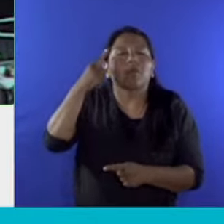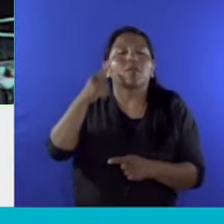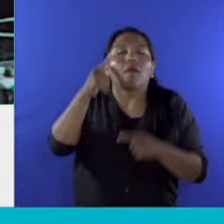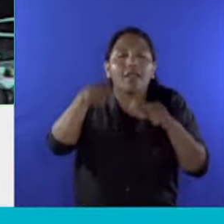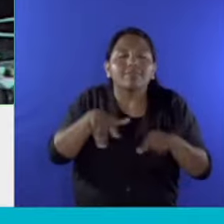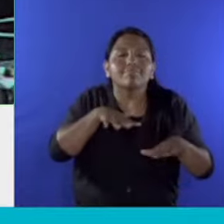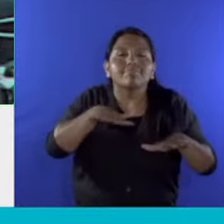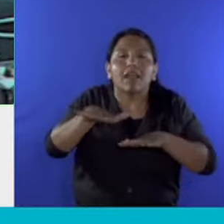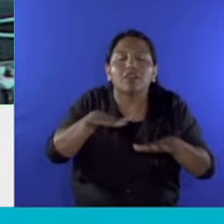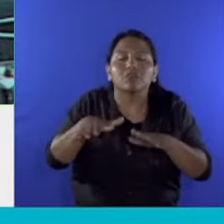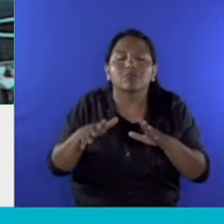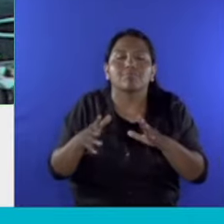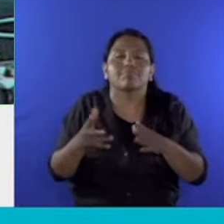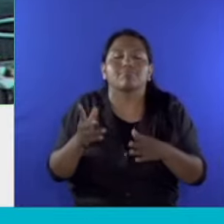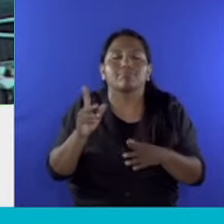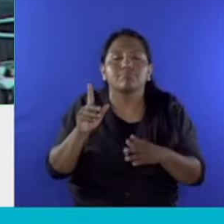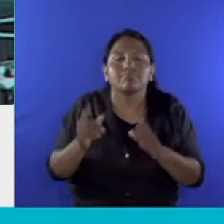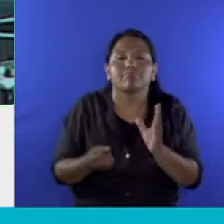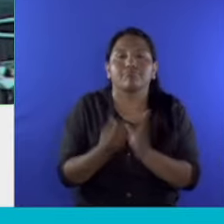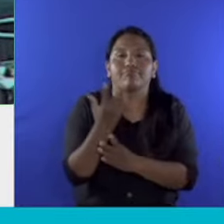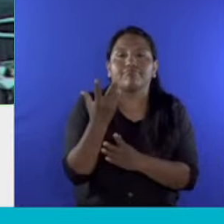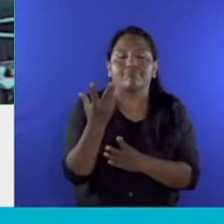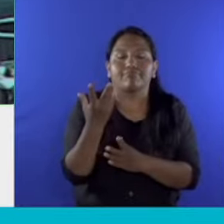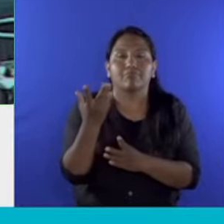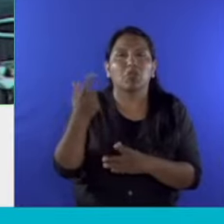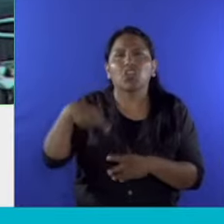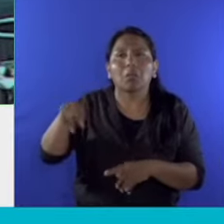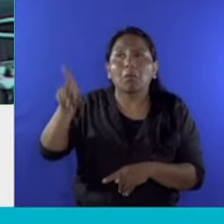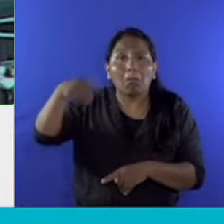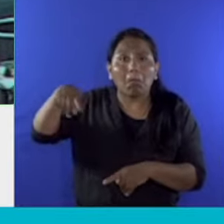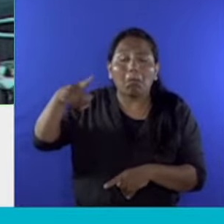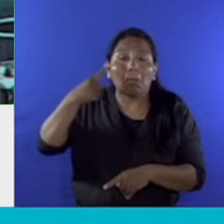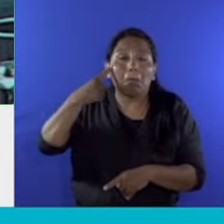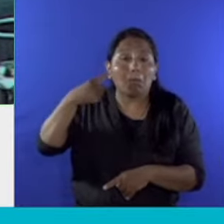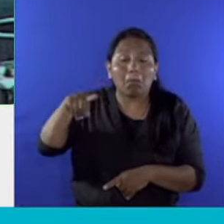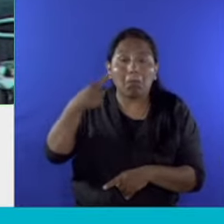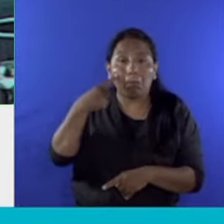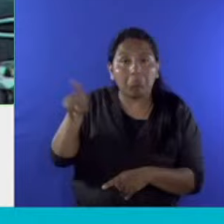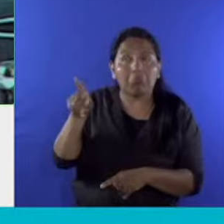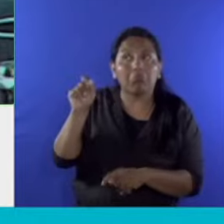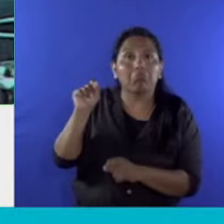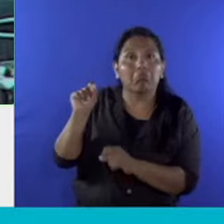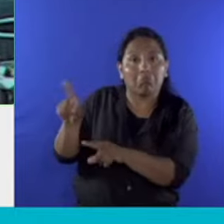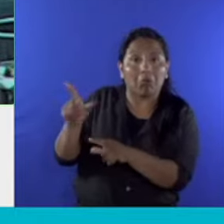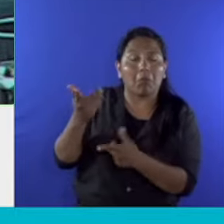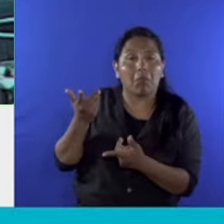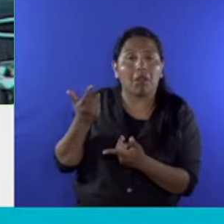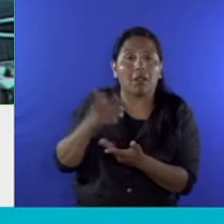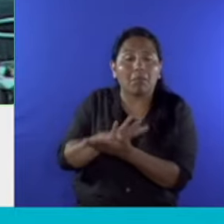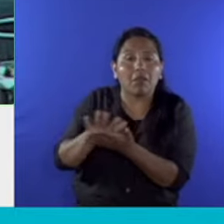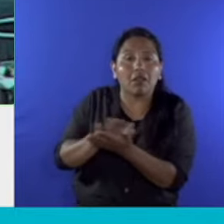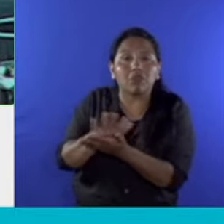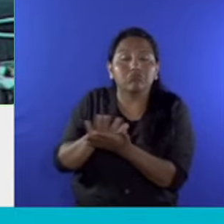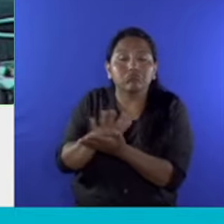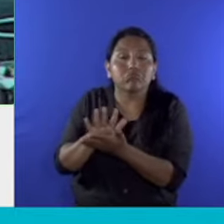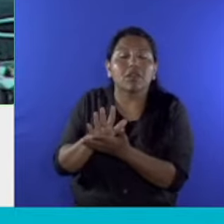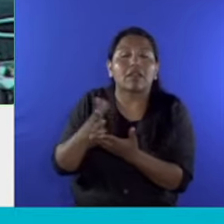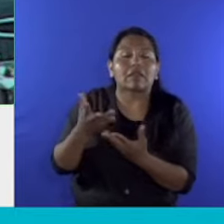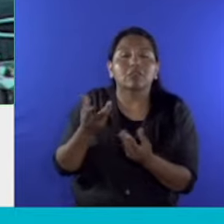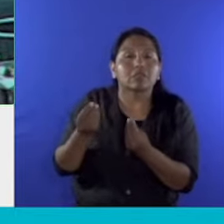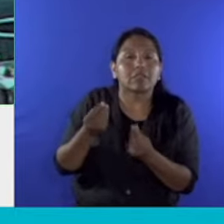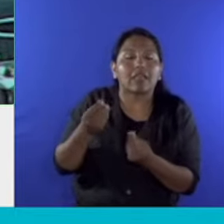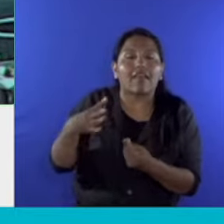iniciativas, porque tampoco se conocen iniciativas apropiadas para resolver el problema de la falta de